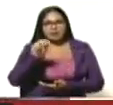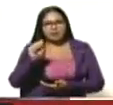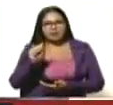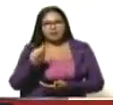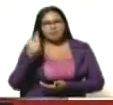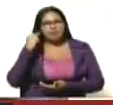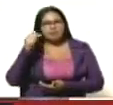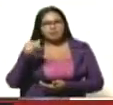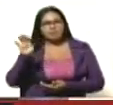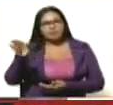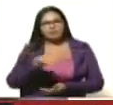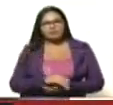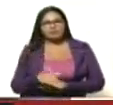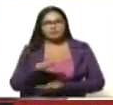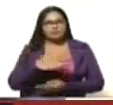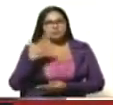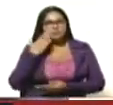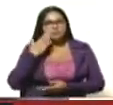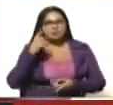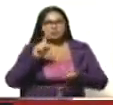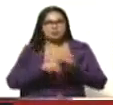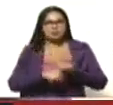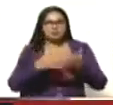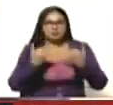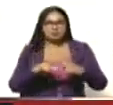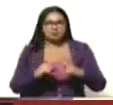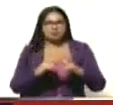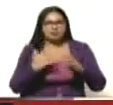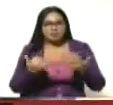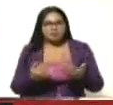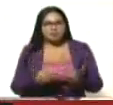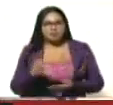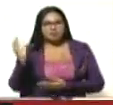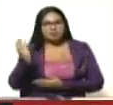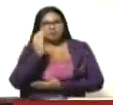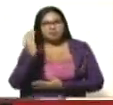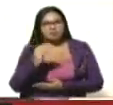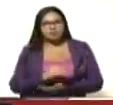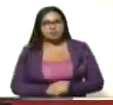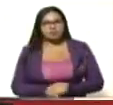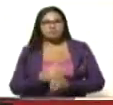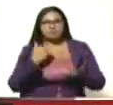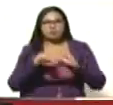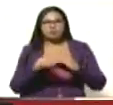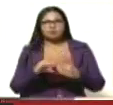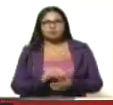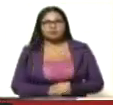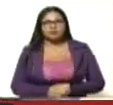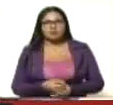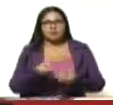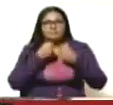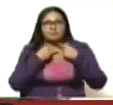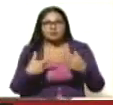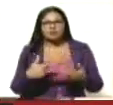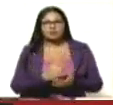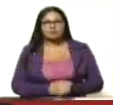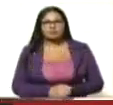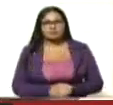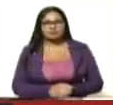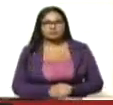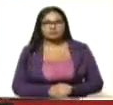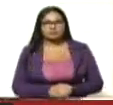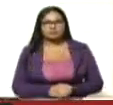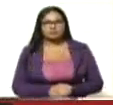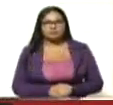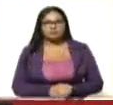País, donde las madres, esposas, hijas y hermanas colombianas le escriben a sus desaparecidos. En el informe